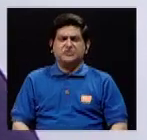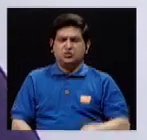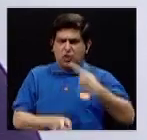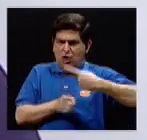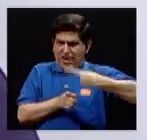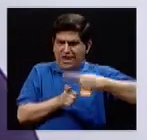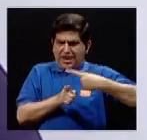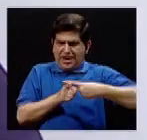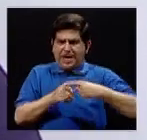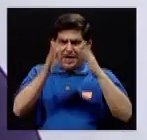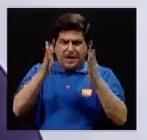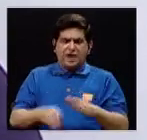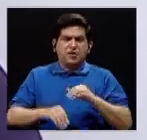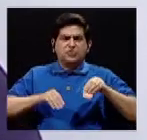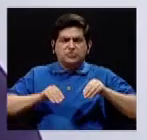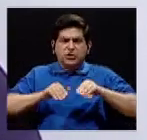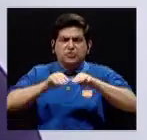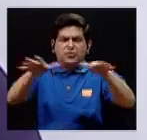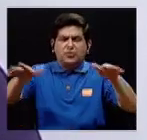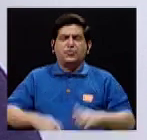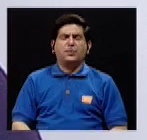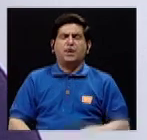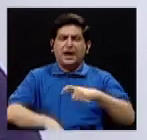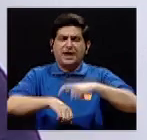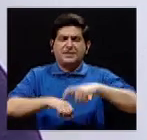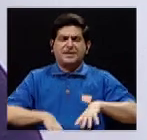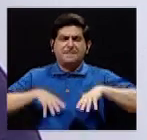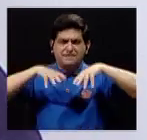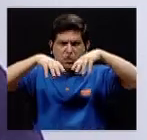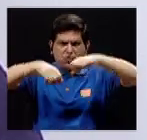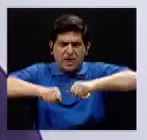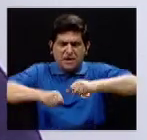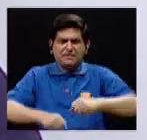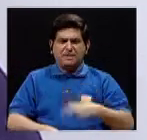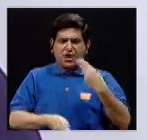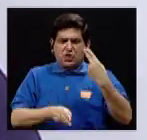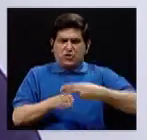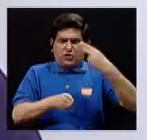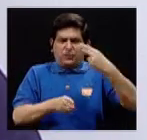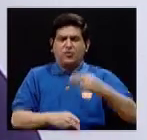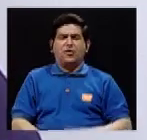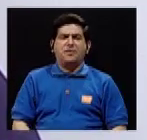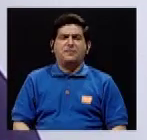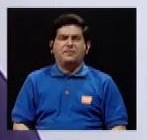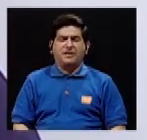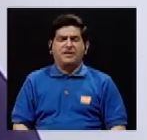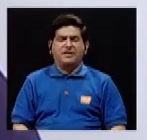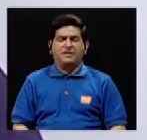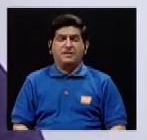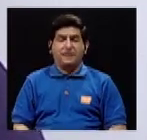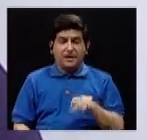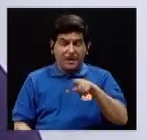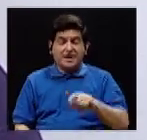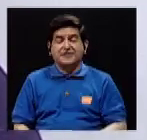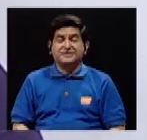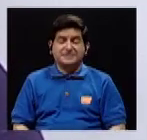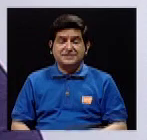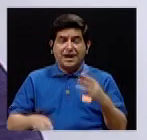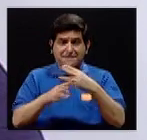griegos y difundidas a través de la época del imperio romano por la Cuenca del Mediterráneo O sea que son unas matemáticas